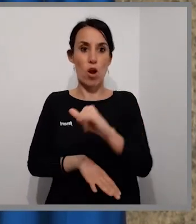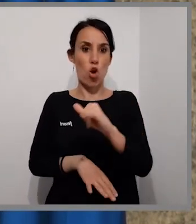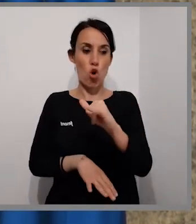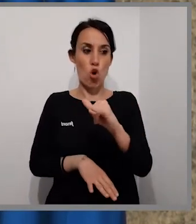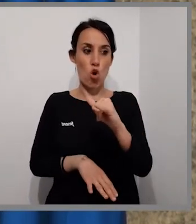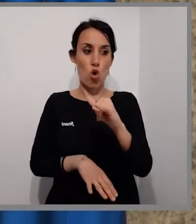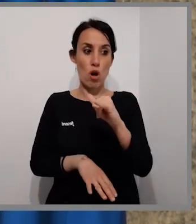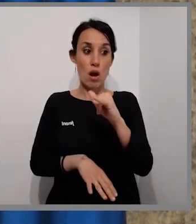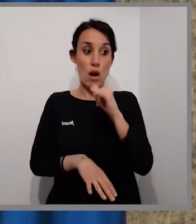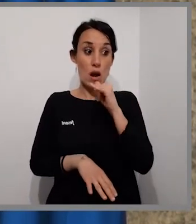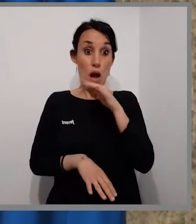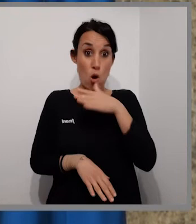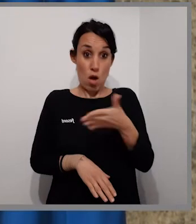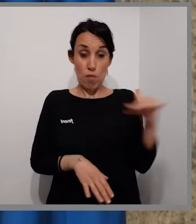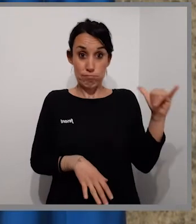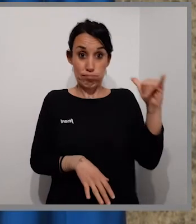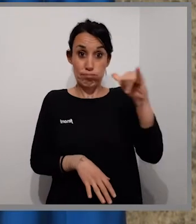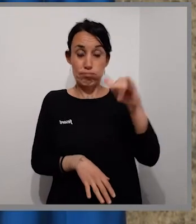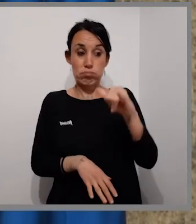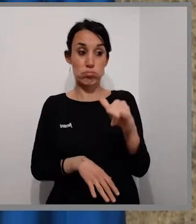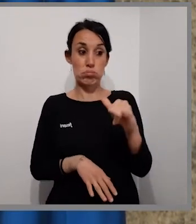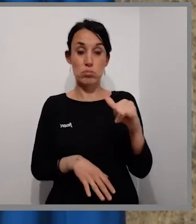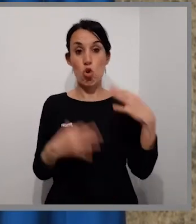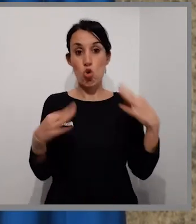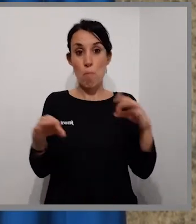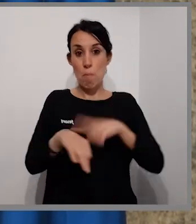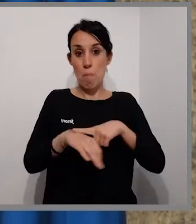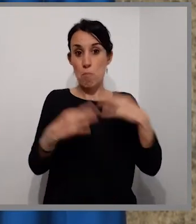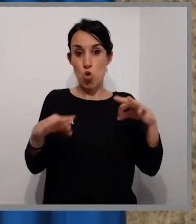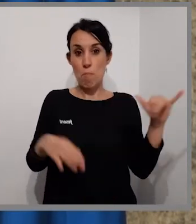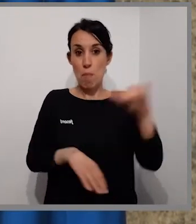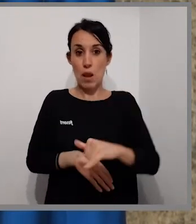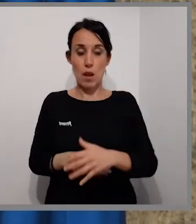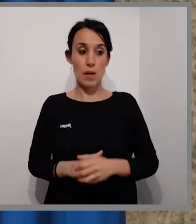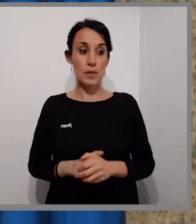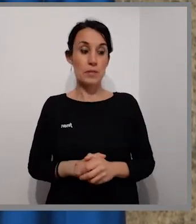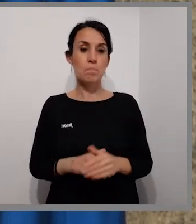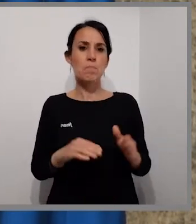va ahora mismo, ¿no? Con normalidad.